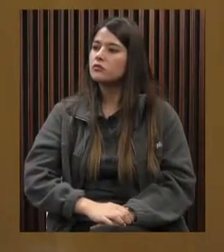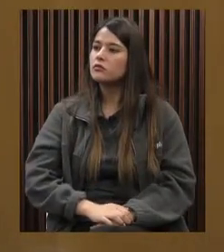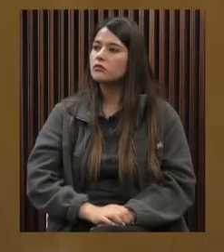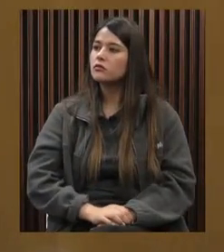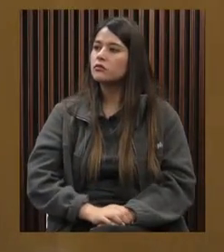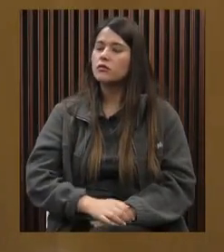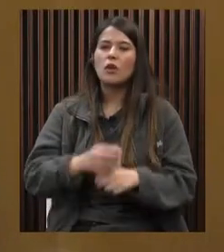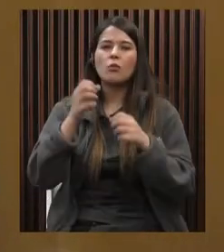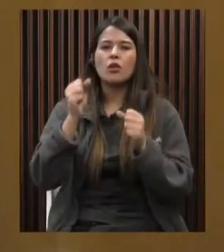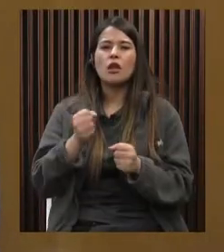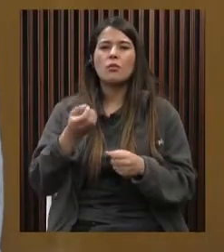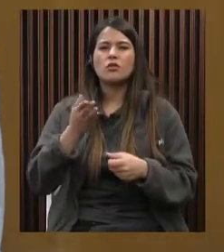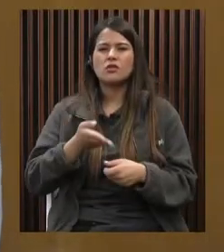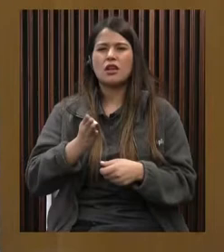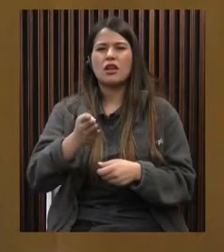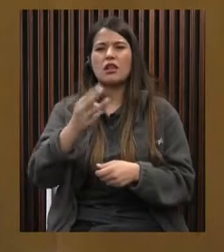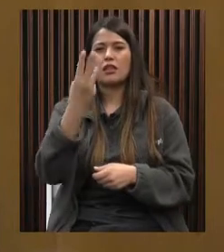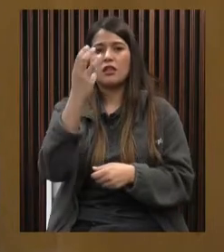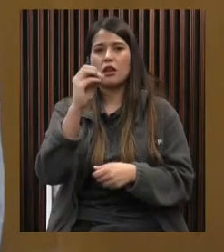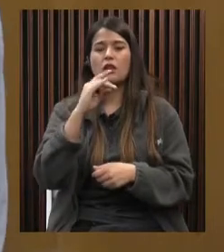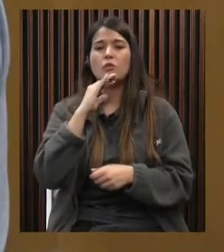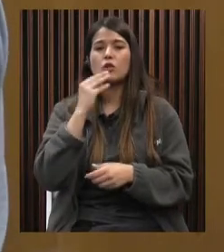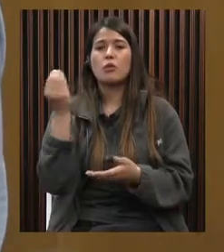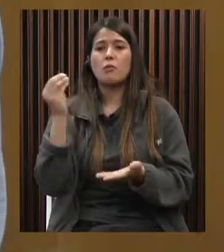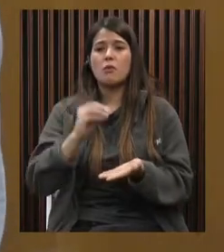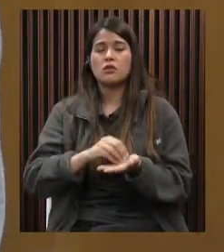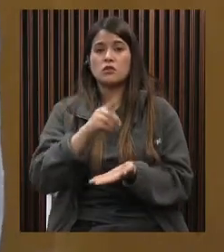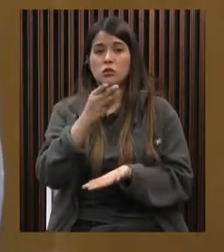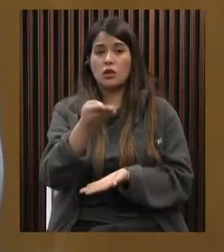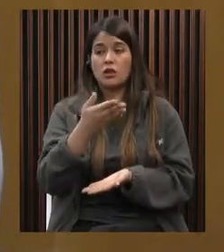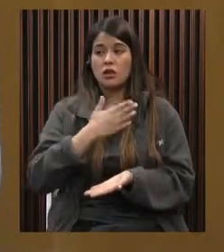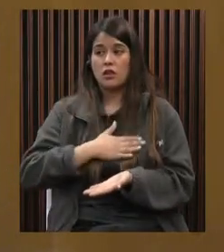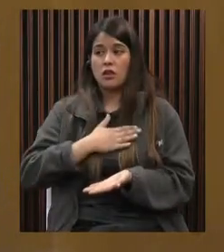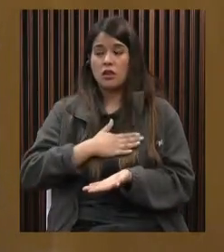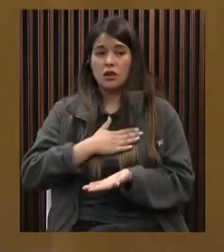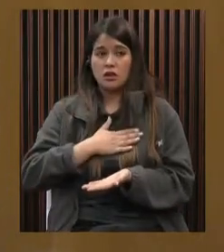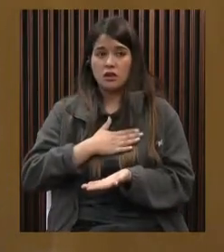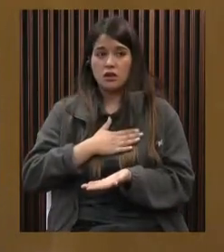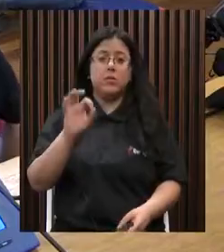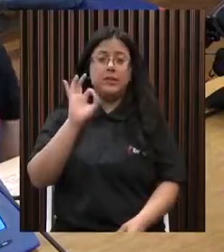podríamos seguir una media hora más, si ustedes gustan.